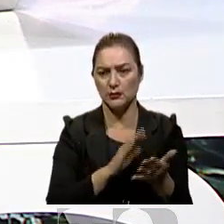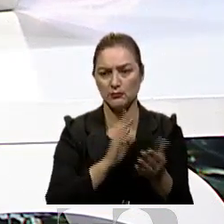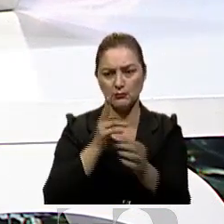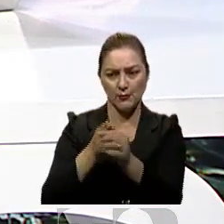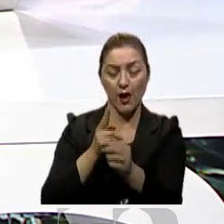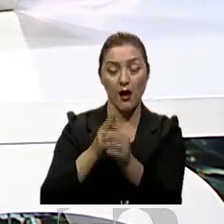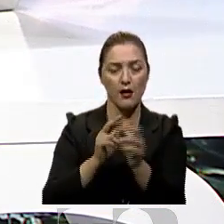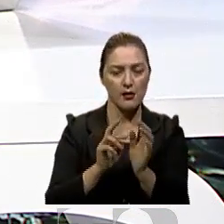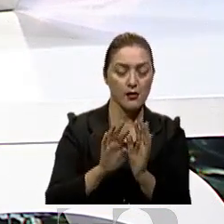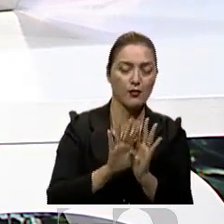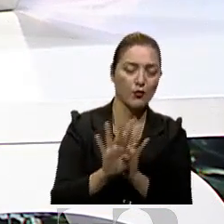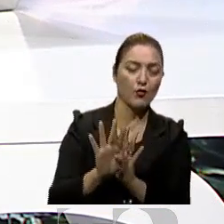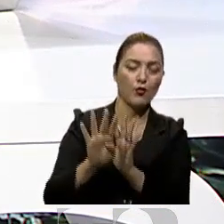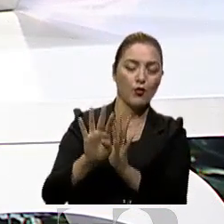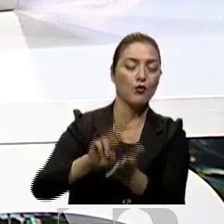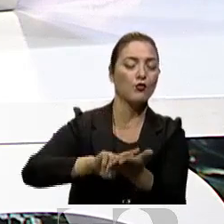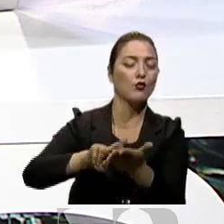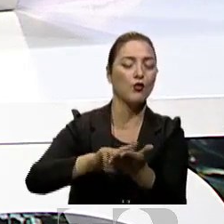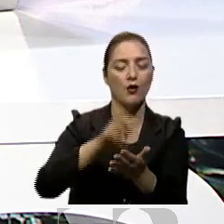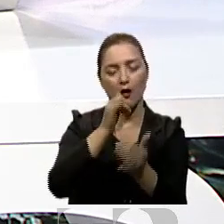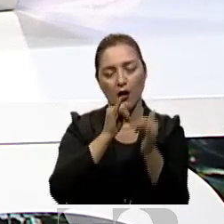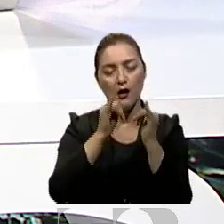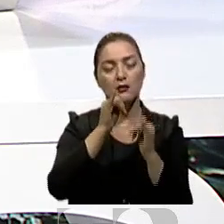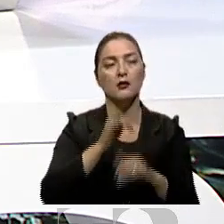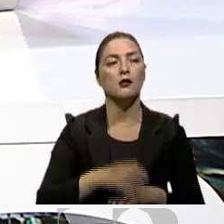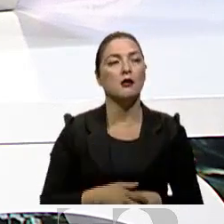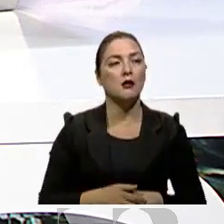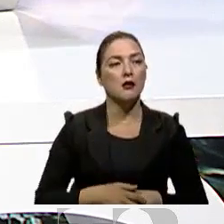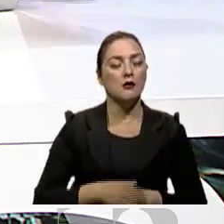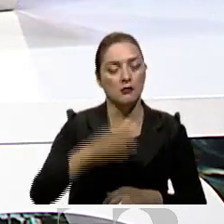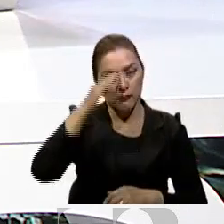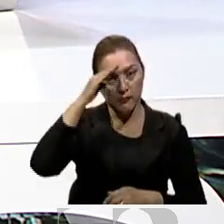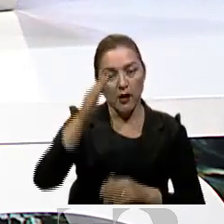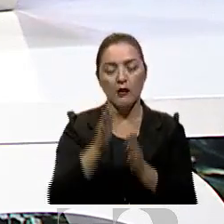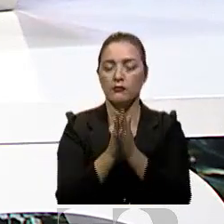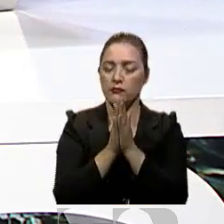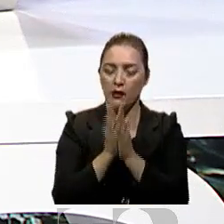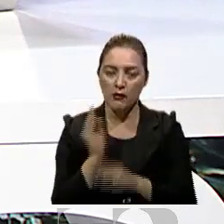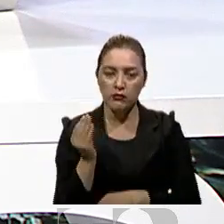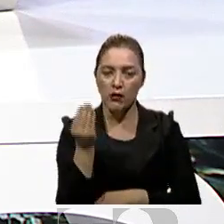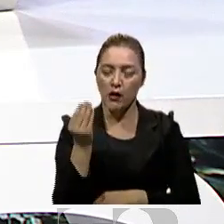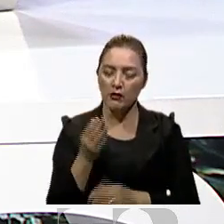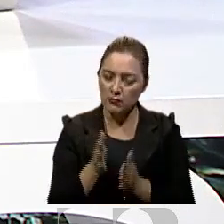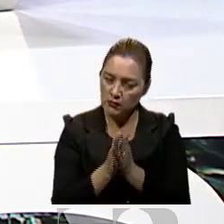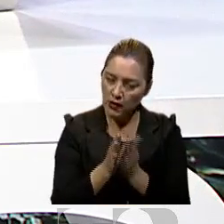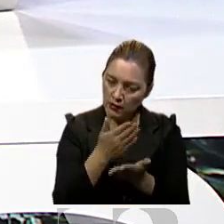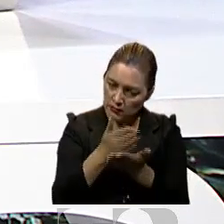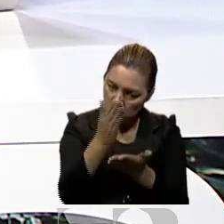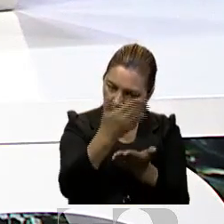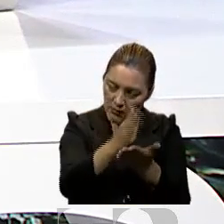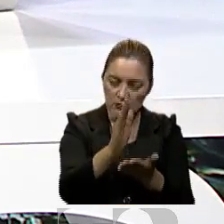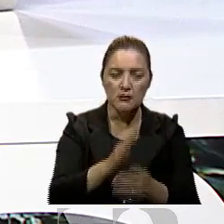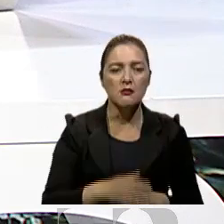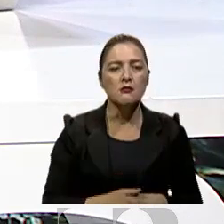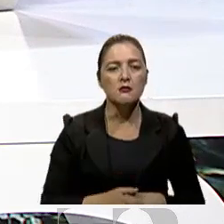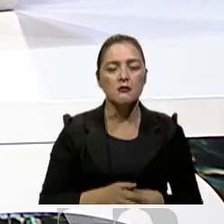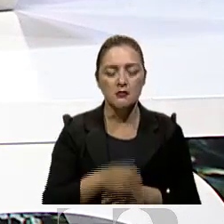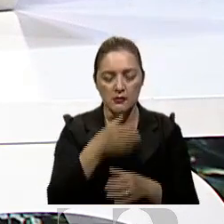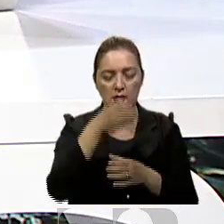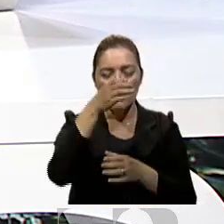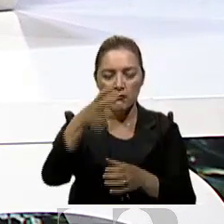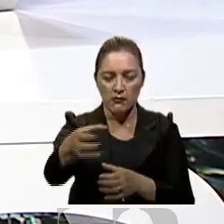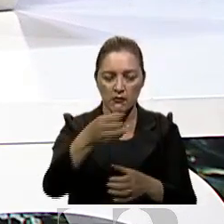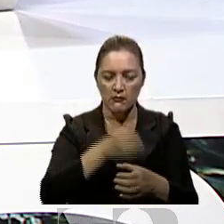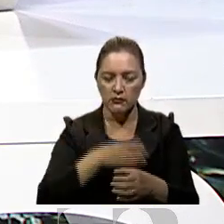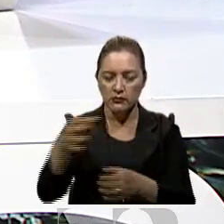los viernes para consumir licor. Los uniformados pidieron a los jóvenes que se retiren de la vía pública y decomisaron